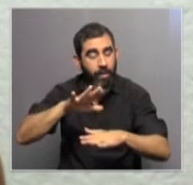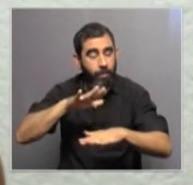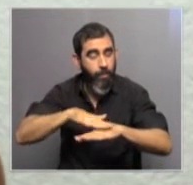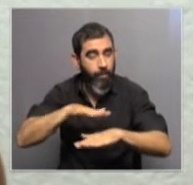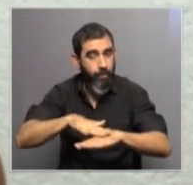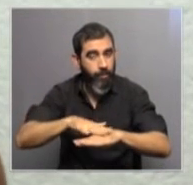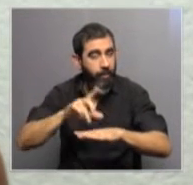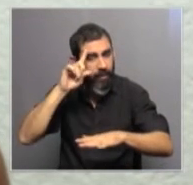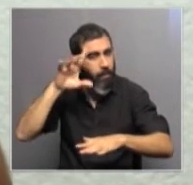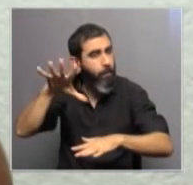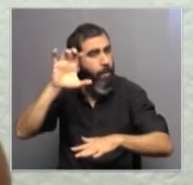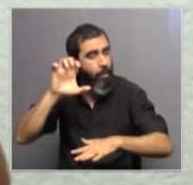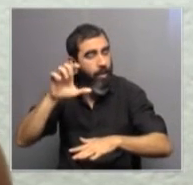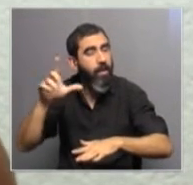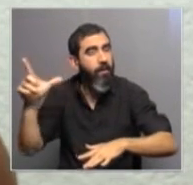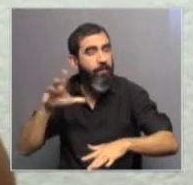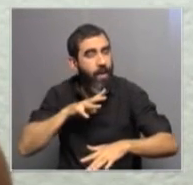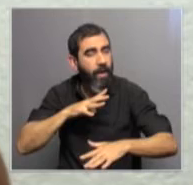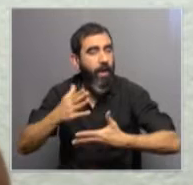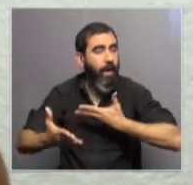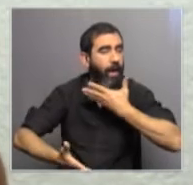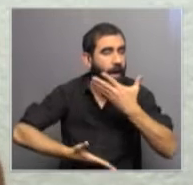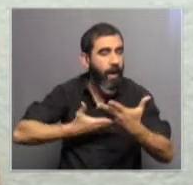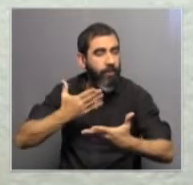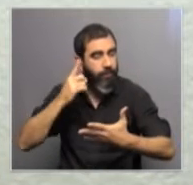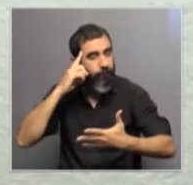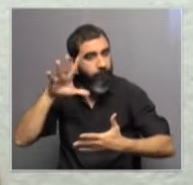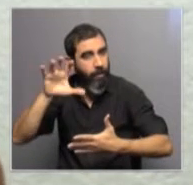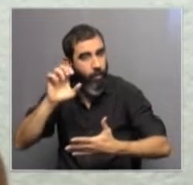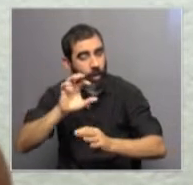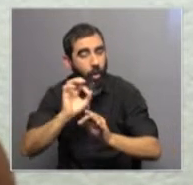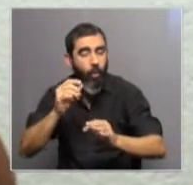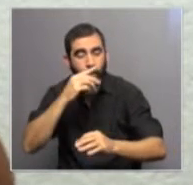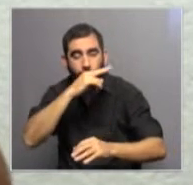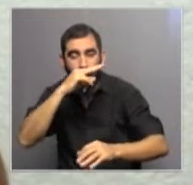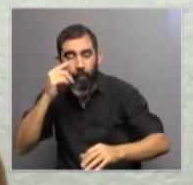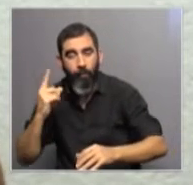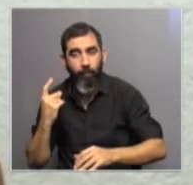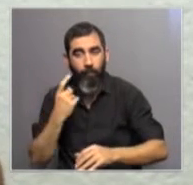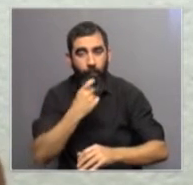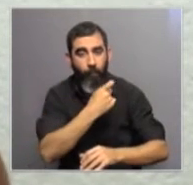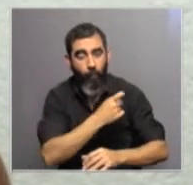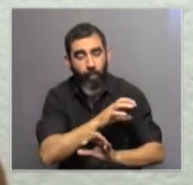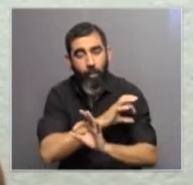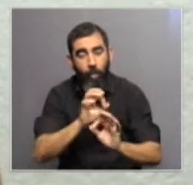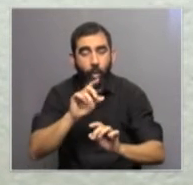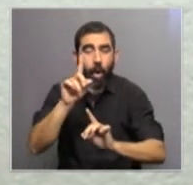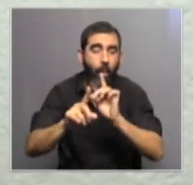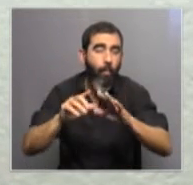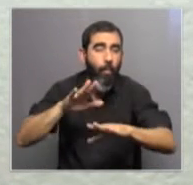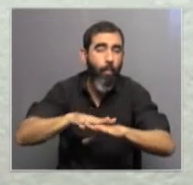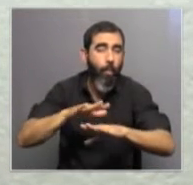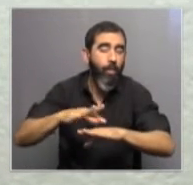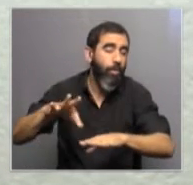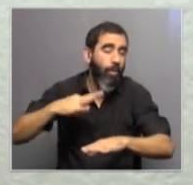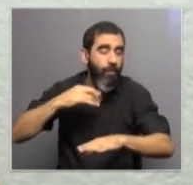la memoria que nos trae una canción, la que nos trae un perfume, que nos trae a un determinado momento